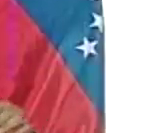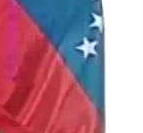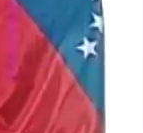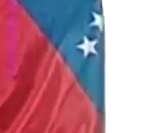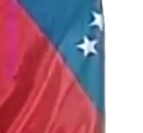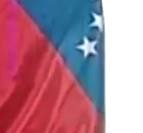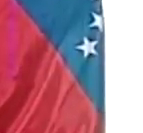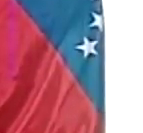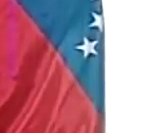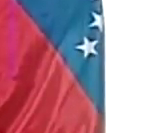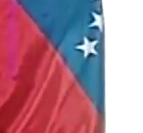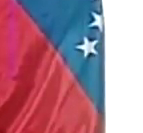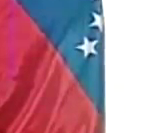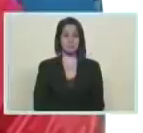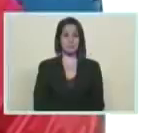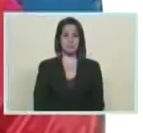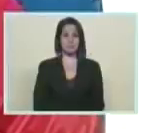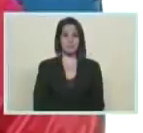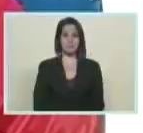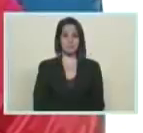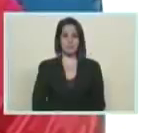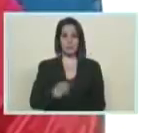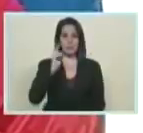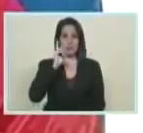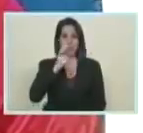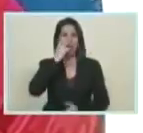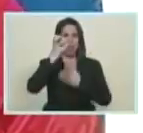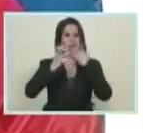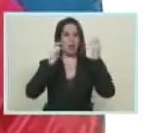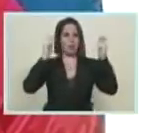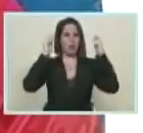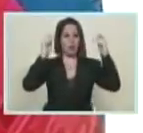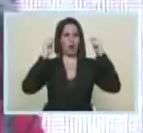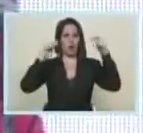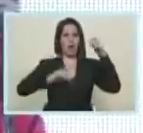Ajá, ya le tienen consigna a Quevedo y todo, pues.